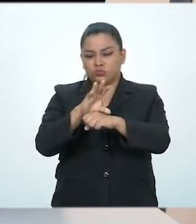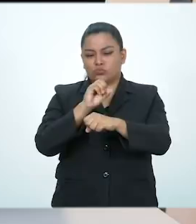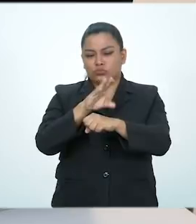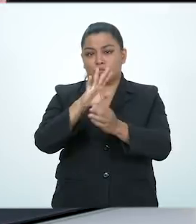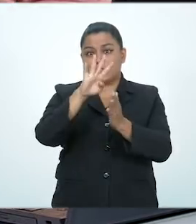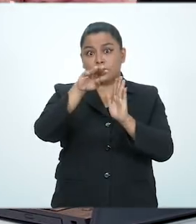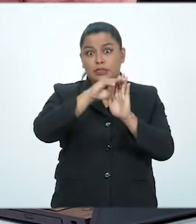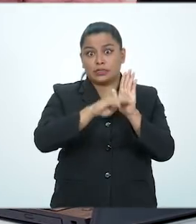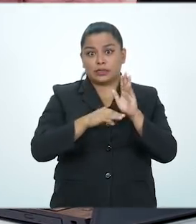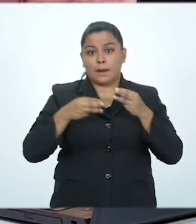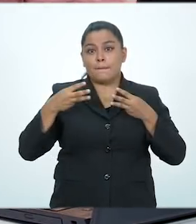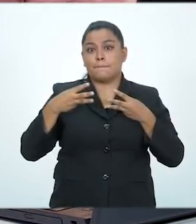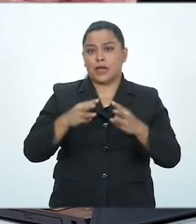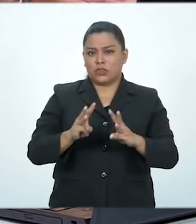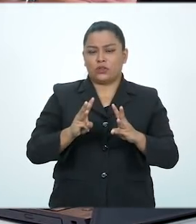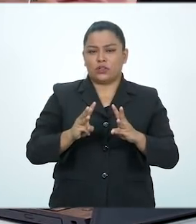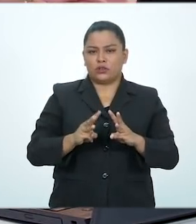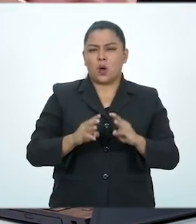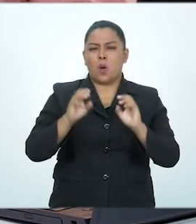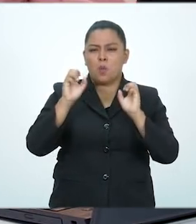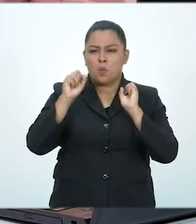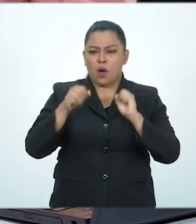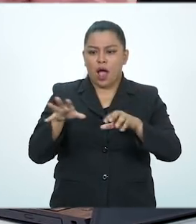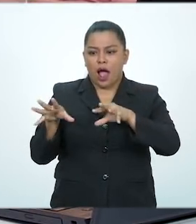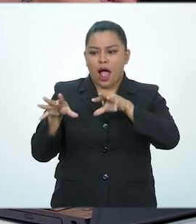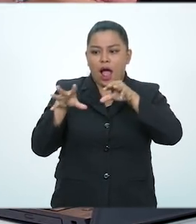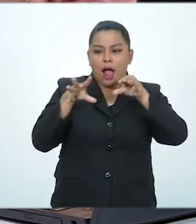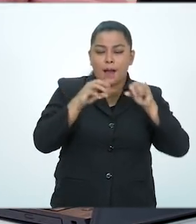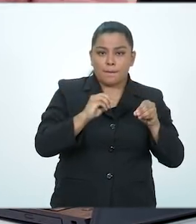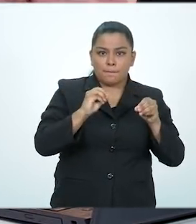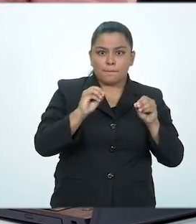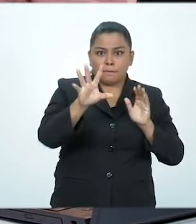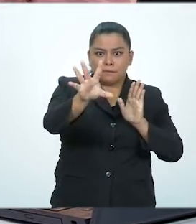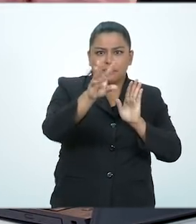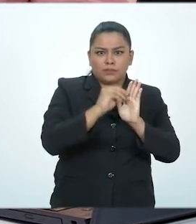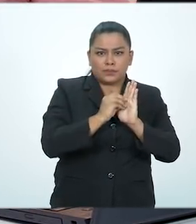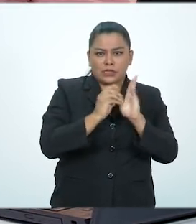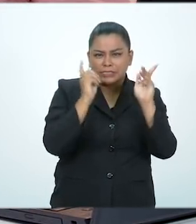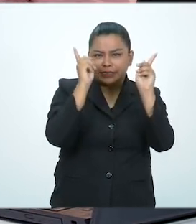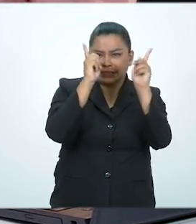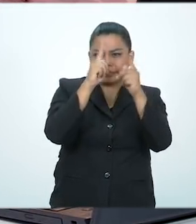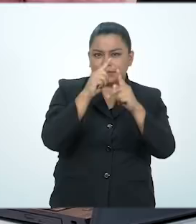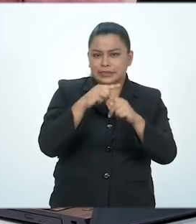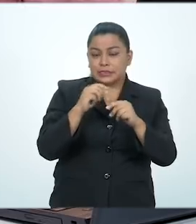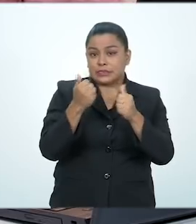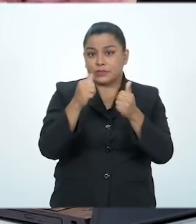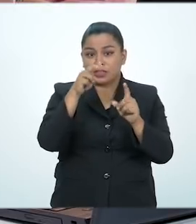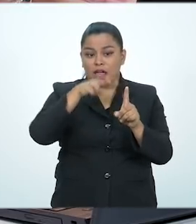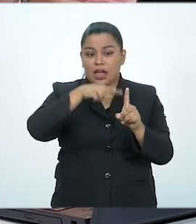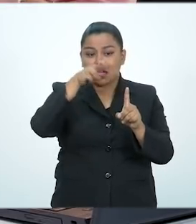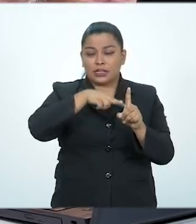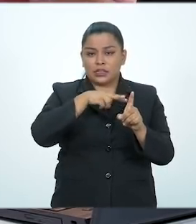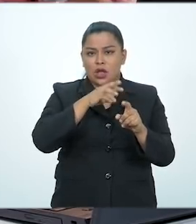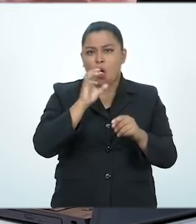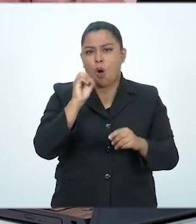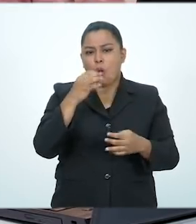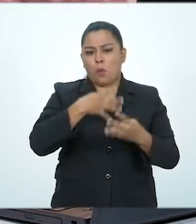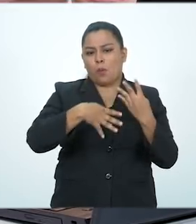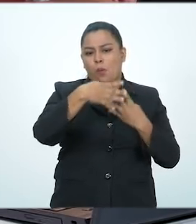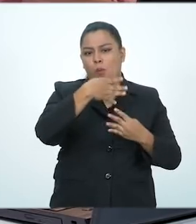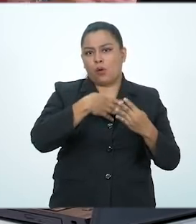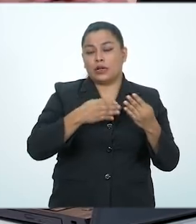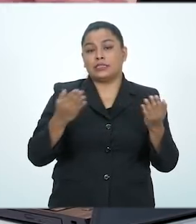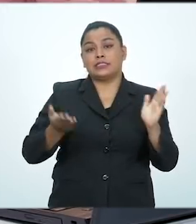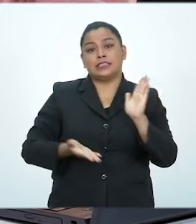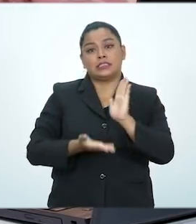su guía metodológica. Puede retomarla o modificarla según las características o el contexto en